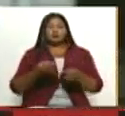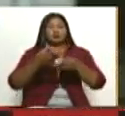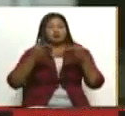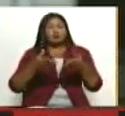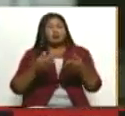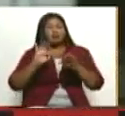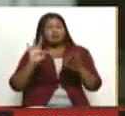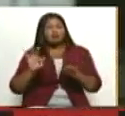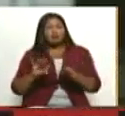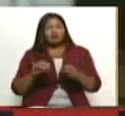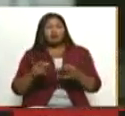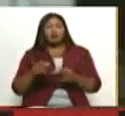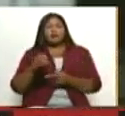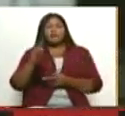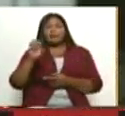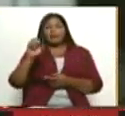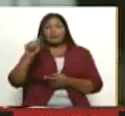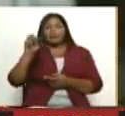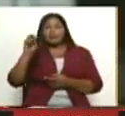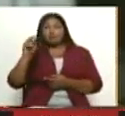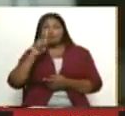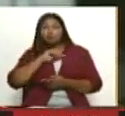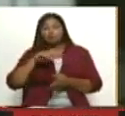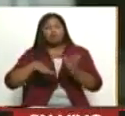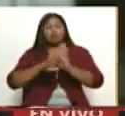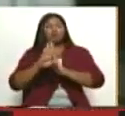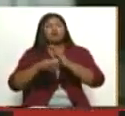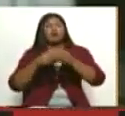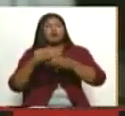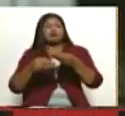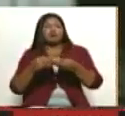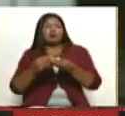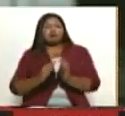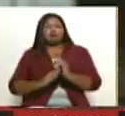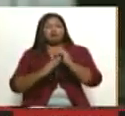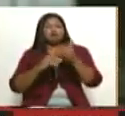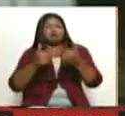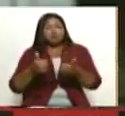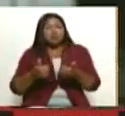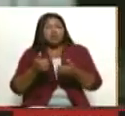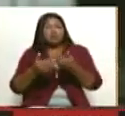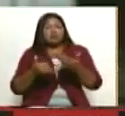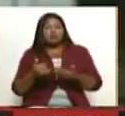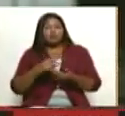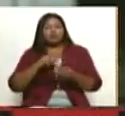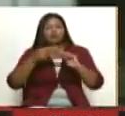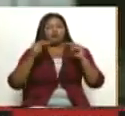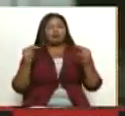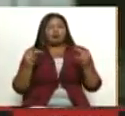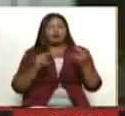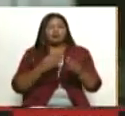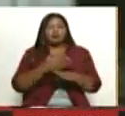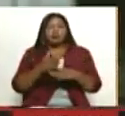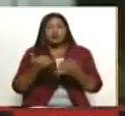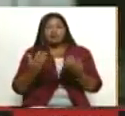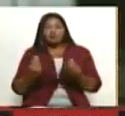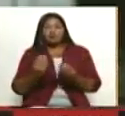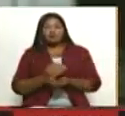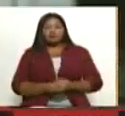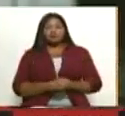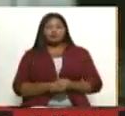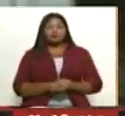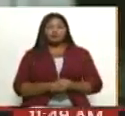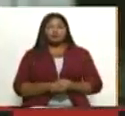presidente Gustavo Petro, y que nos pueda llevar por buen camino para una paz duradera, una paz